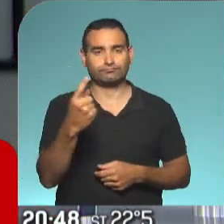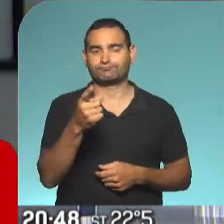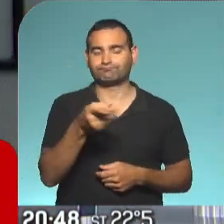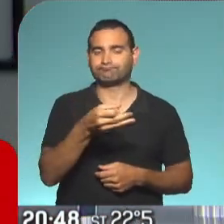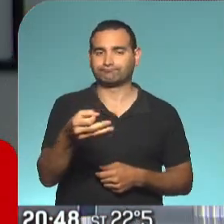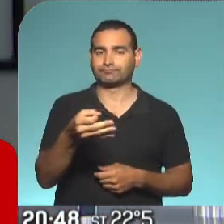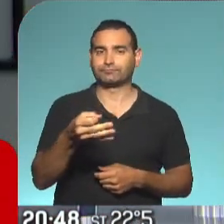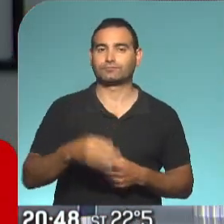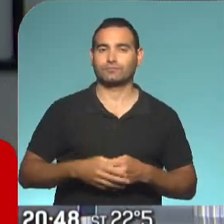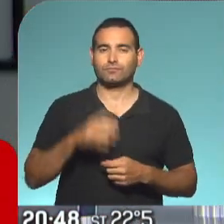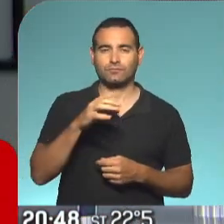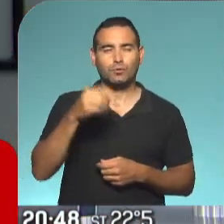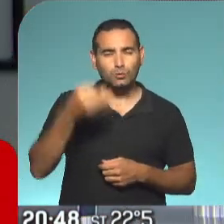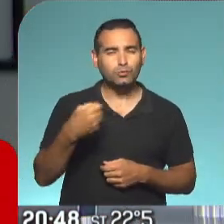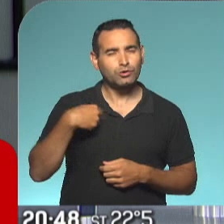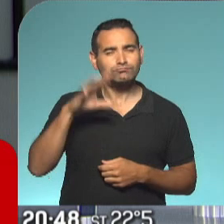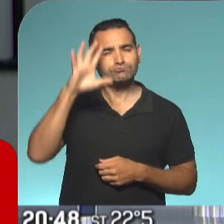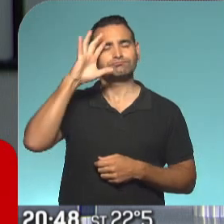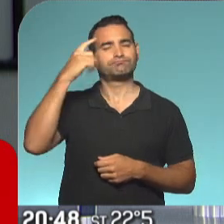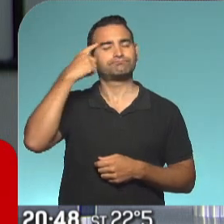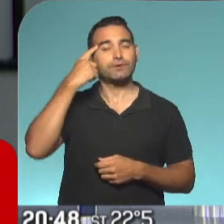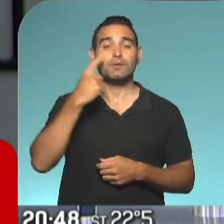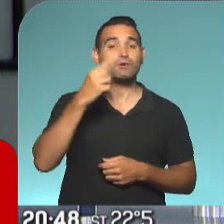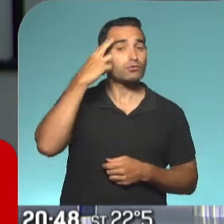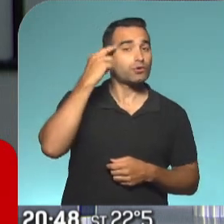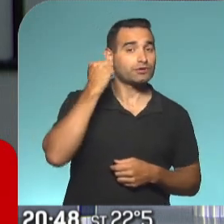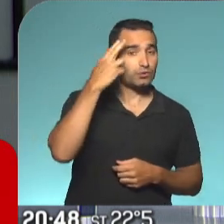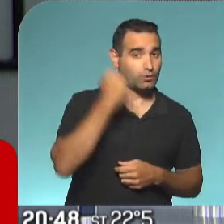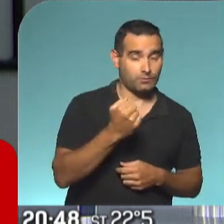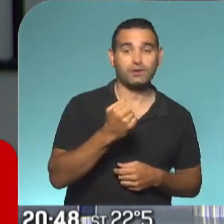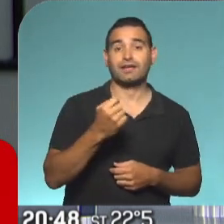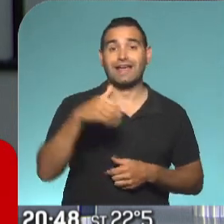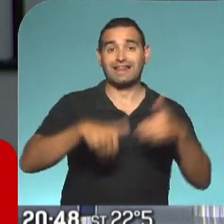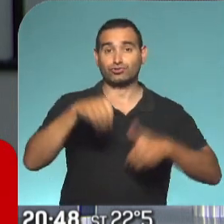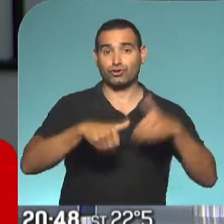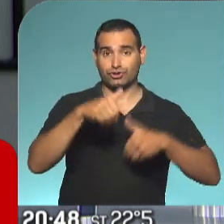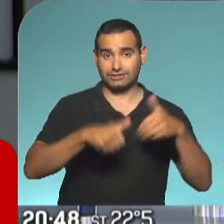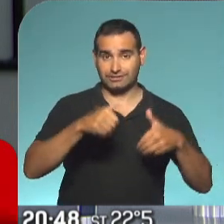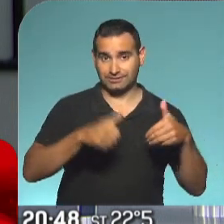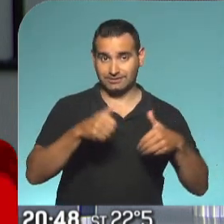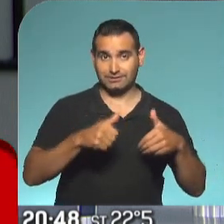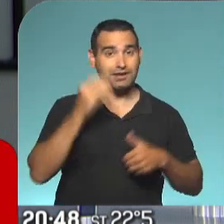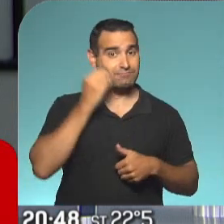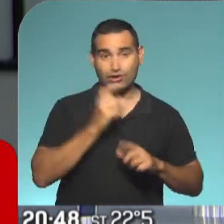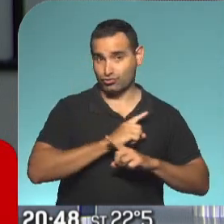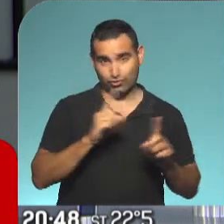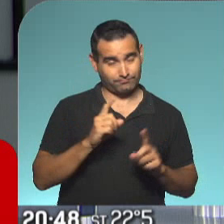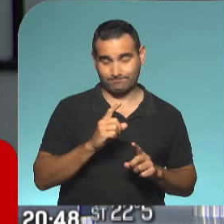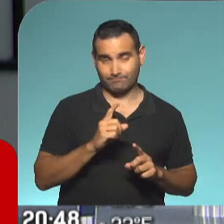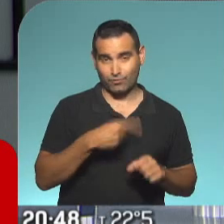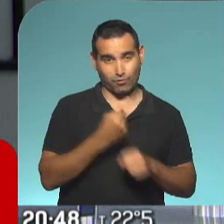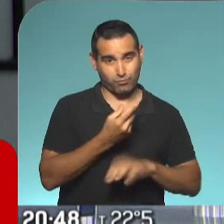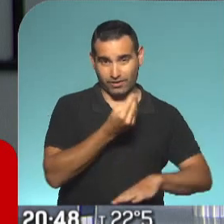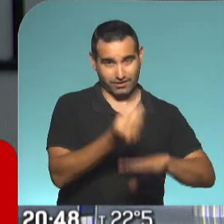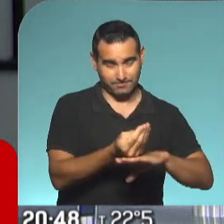fundamental, porque recordaba hoy repasando algunos datos. 1999, año de elecciones ya sin Menem, no podía ir